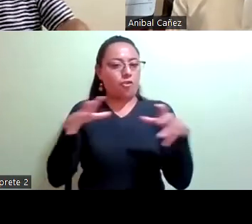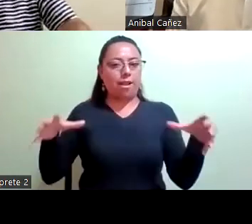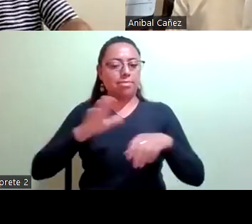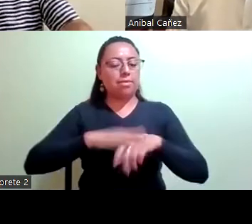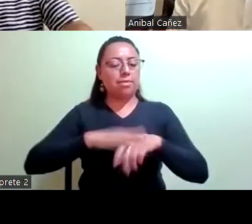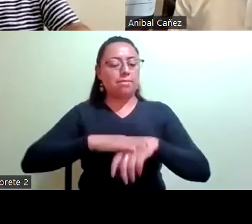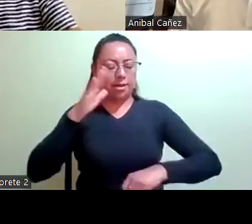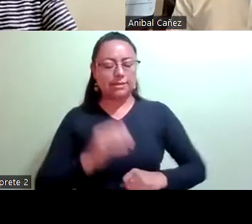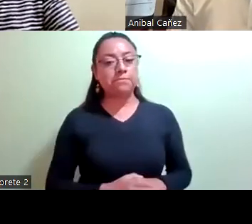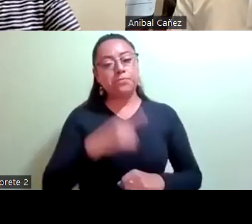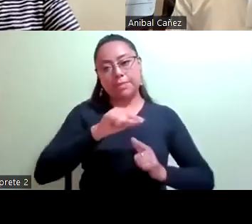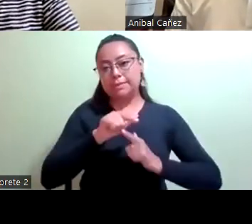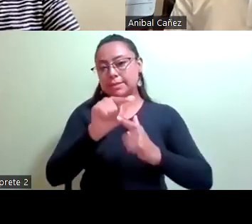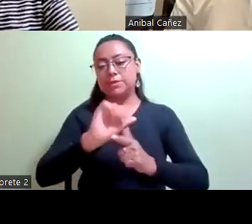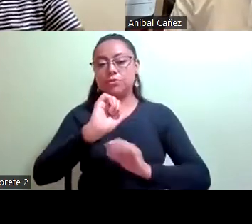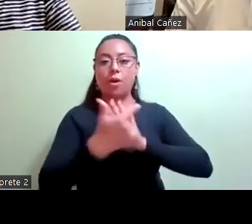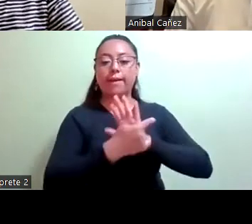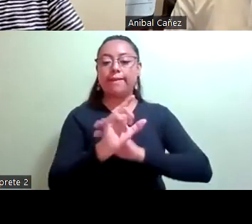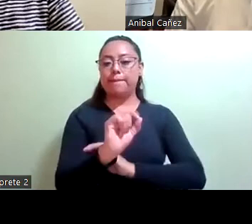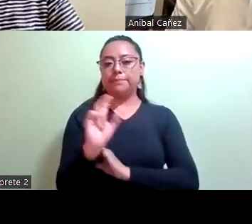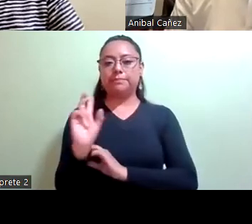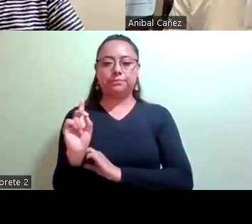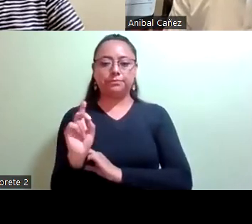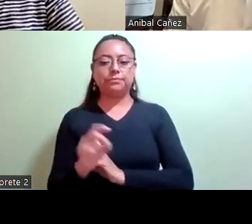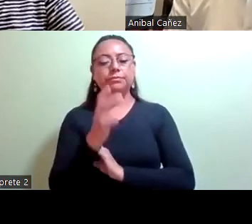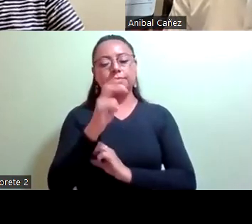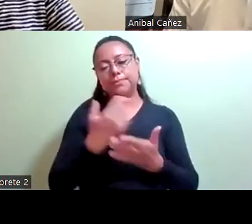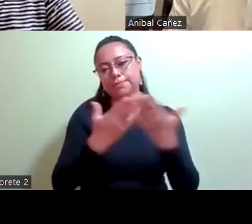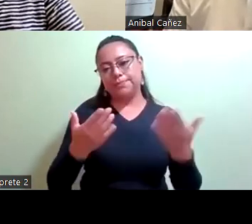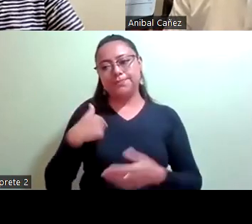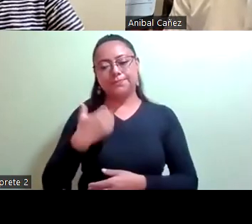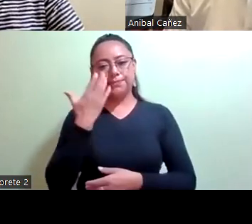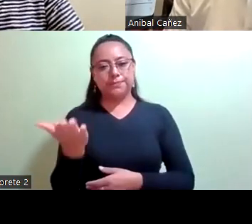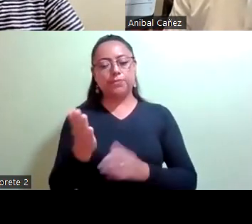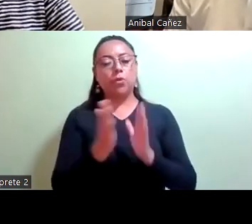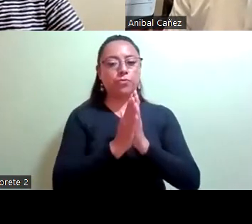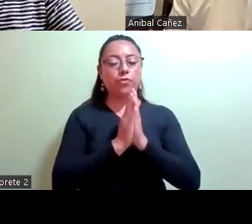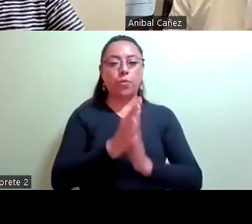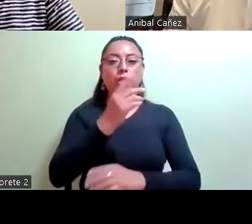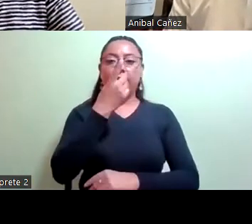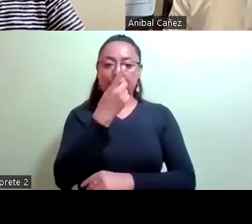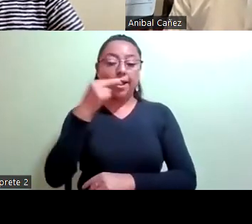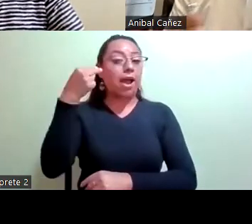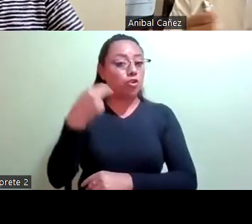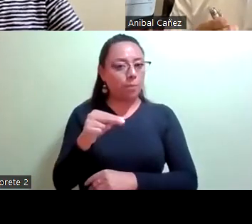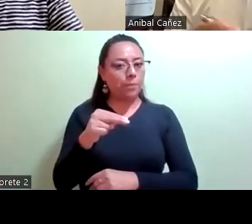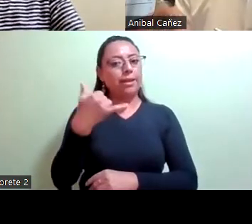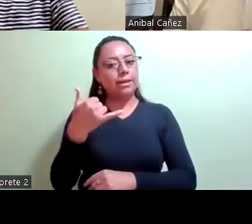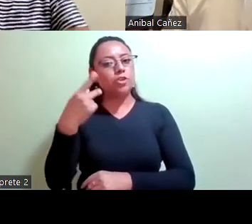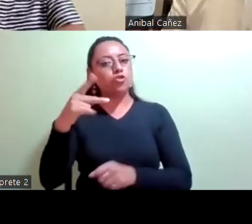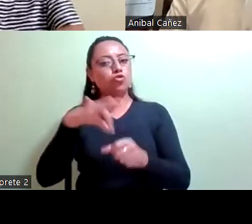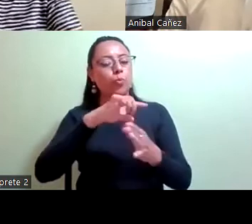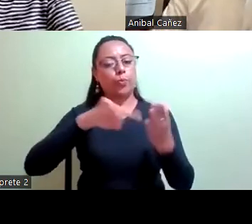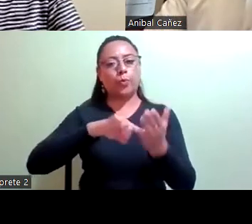de la Agenda 2030, por lo que solicito sírvanse manifestar su nombre y el sentido de su voto al escuchar su